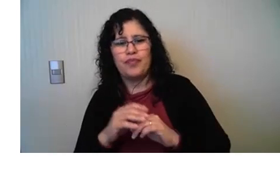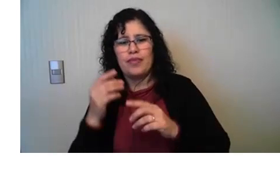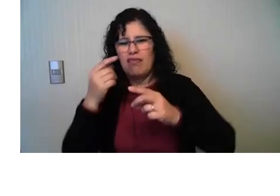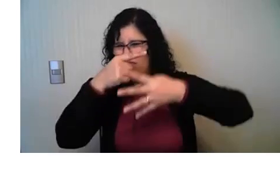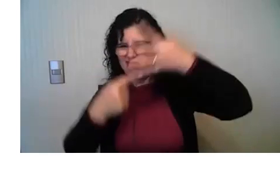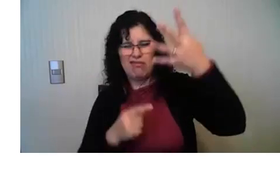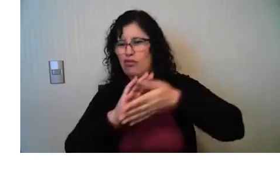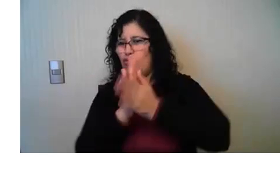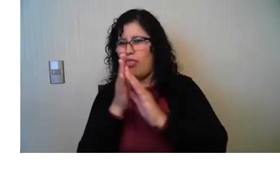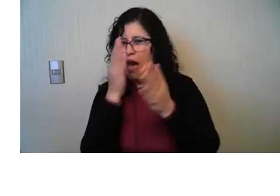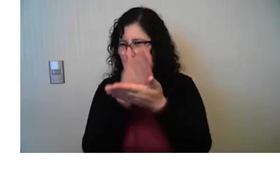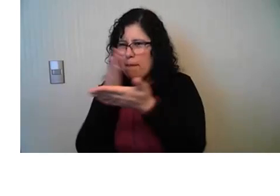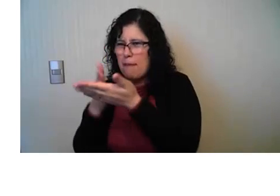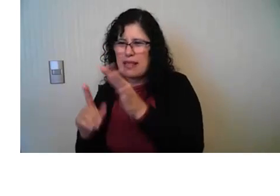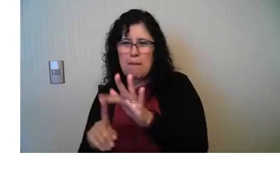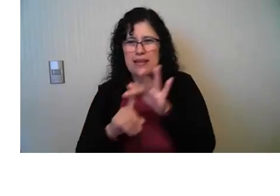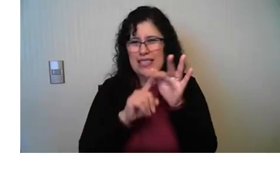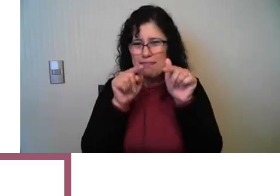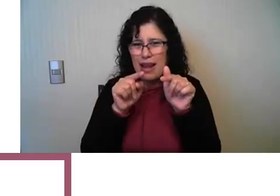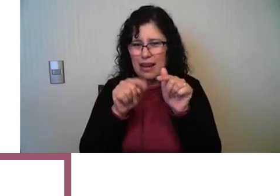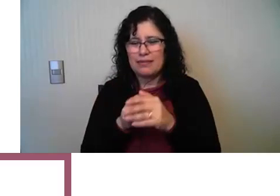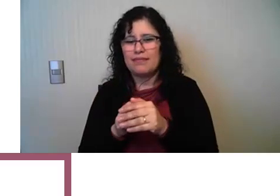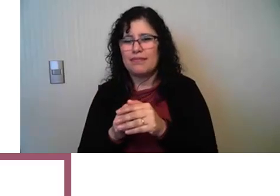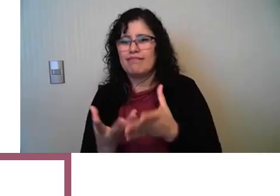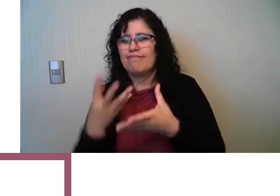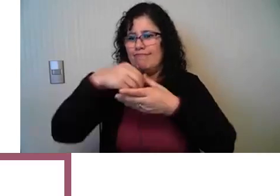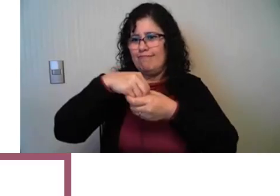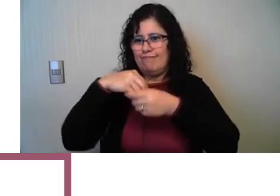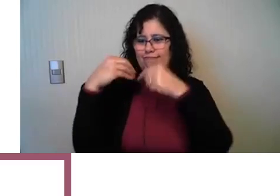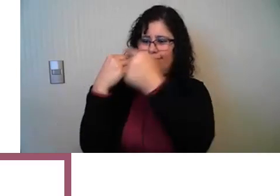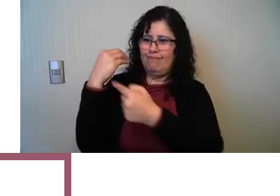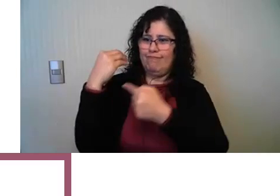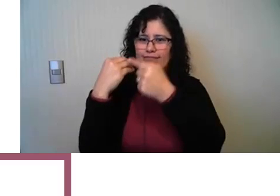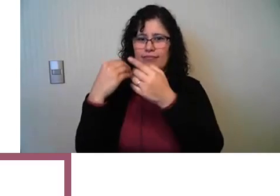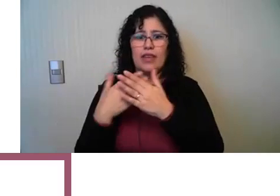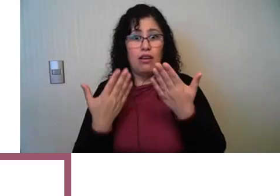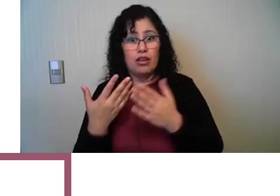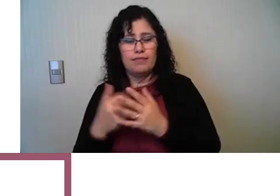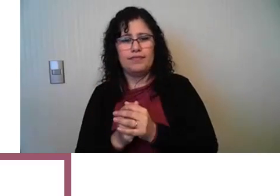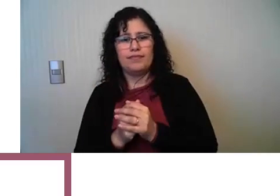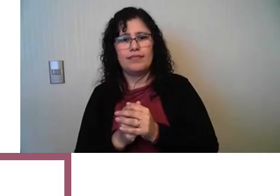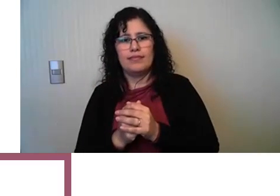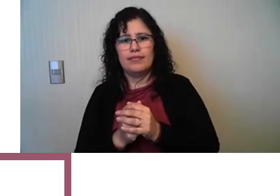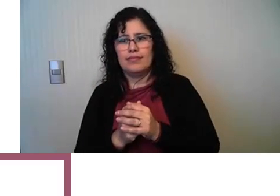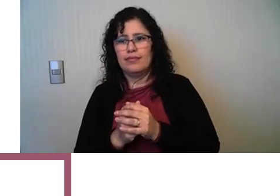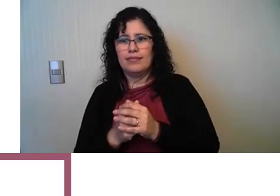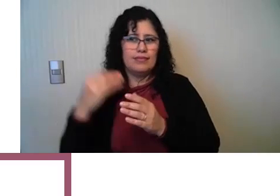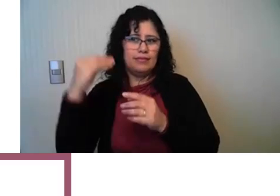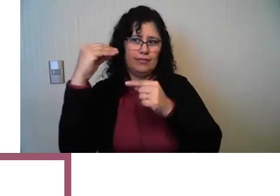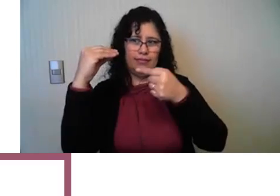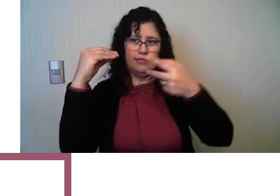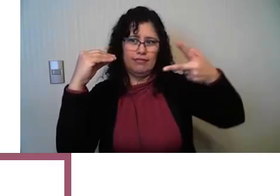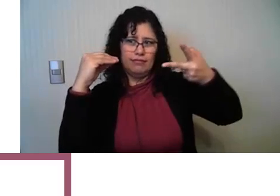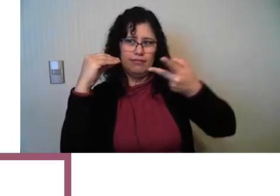estructuras principales que conforman el cerebelo. Y aquí en un corte de tipo transversal, aquí está